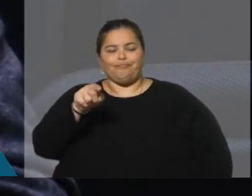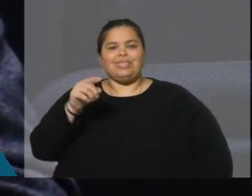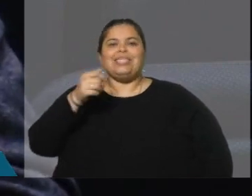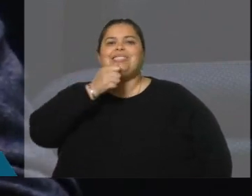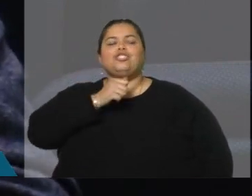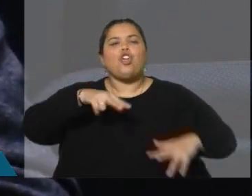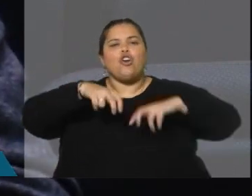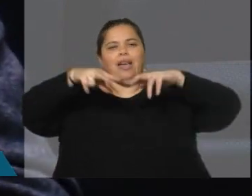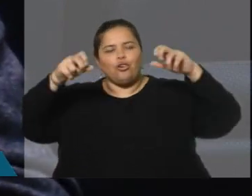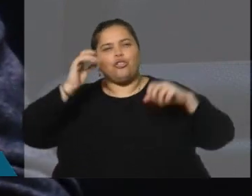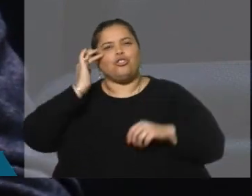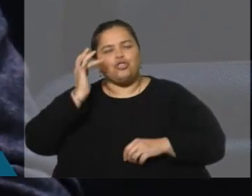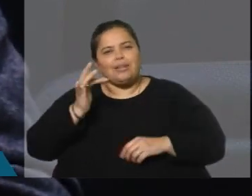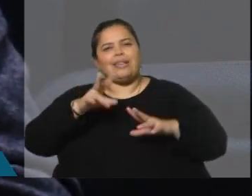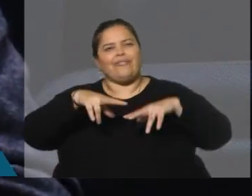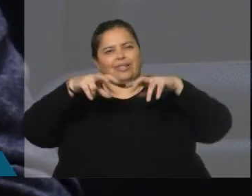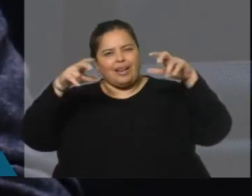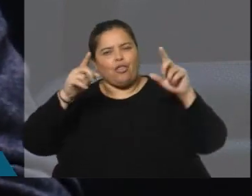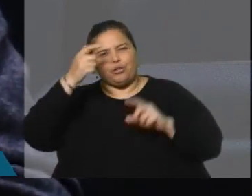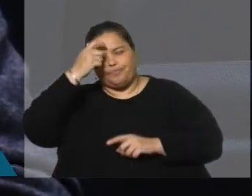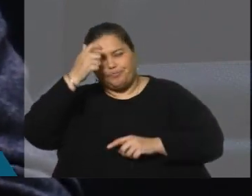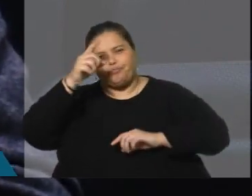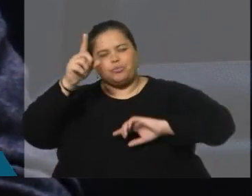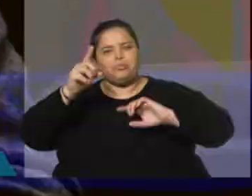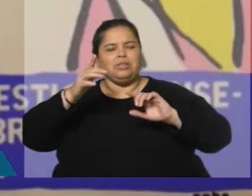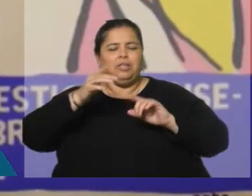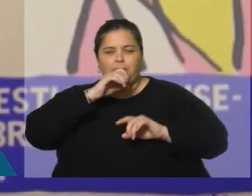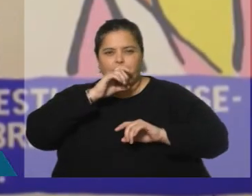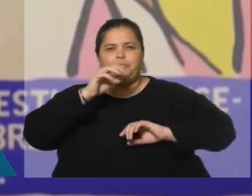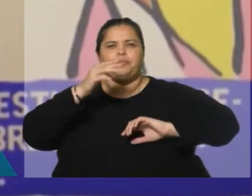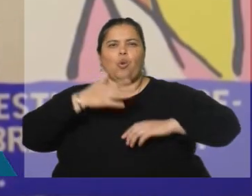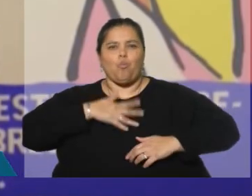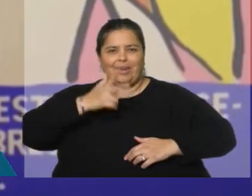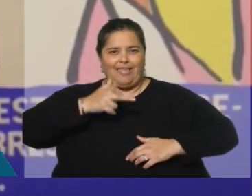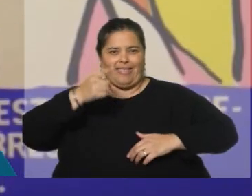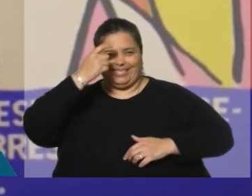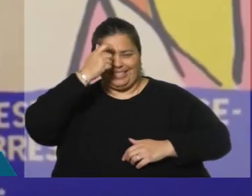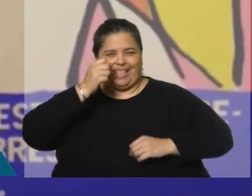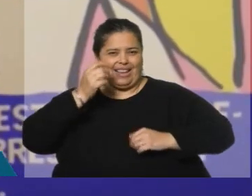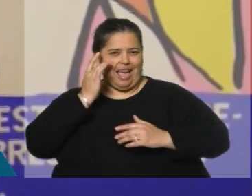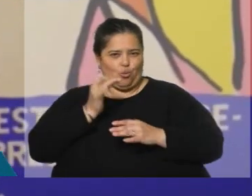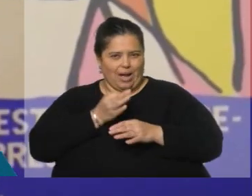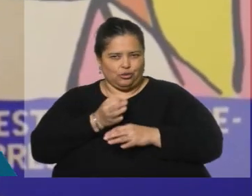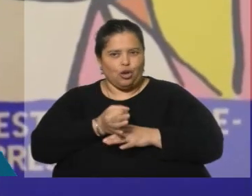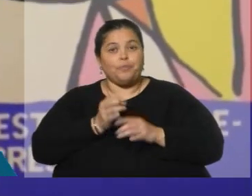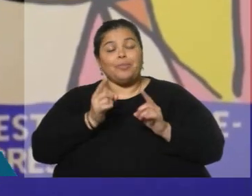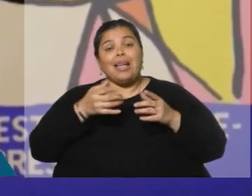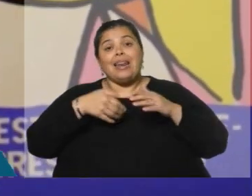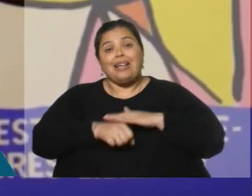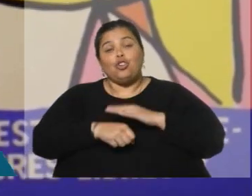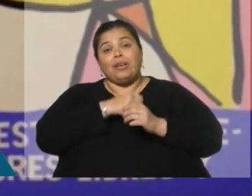e investigador de la facultad de humanidades Y ciencias de la educación nació el 10 de febrero de 1953